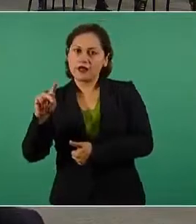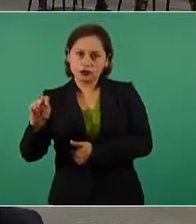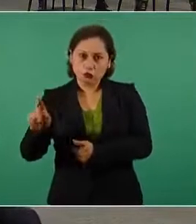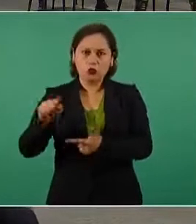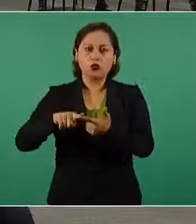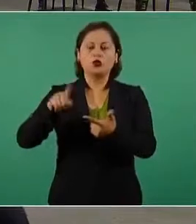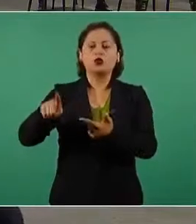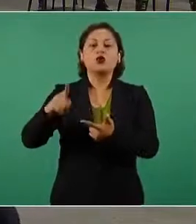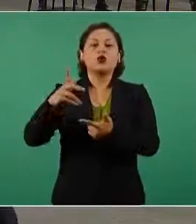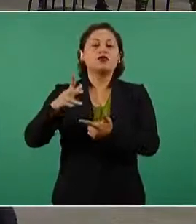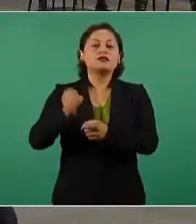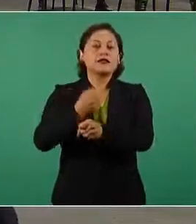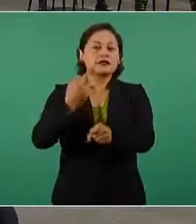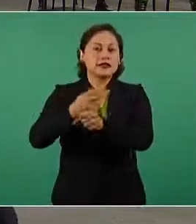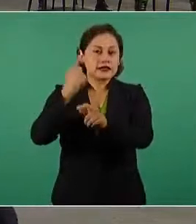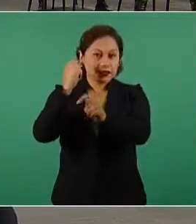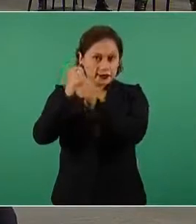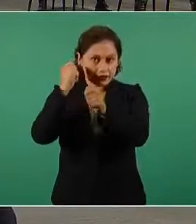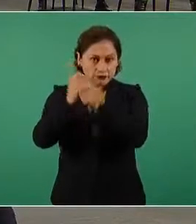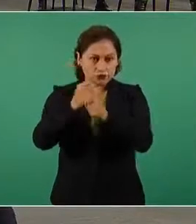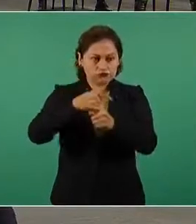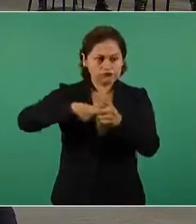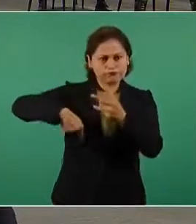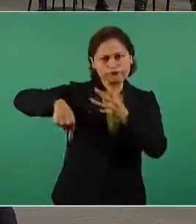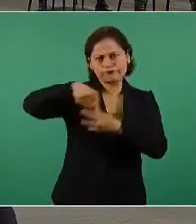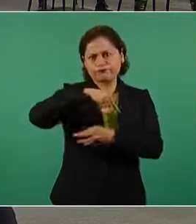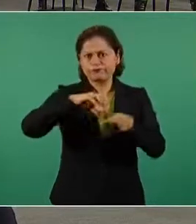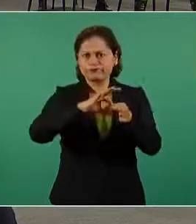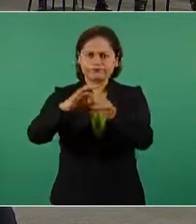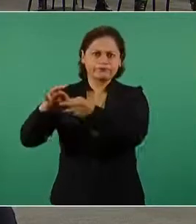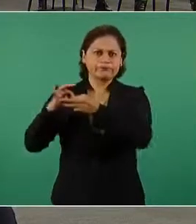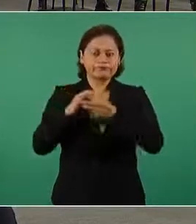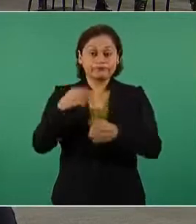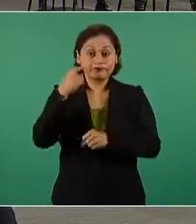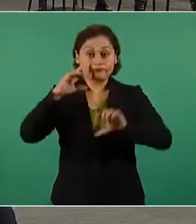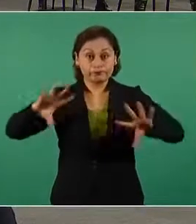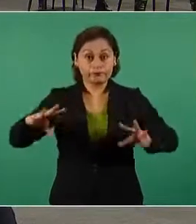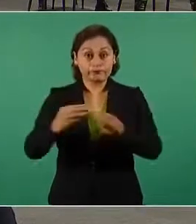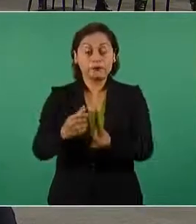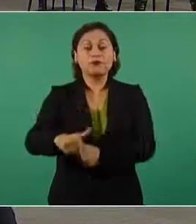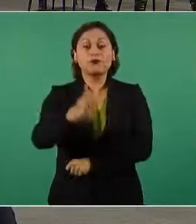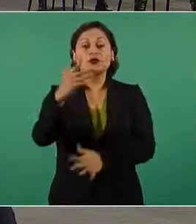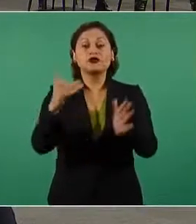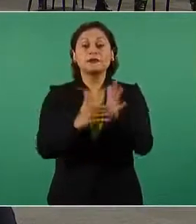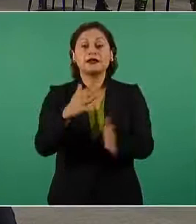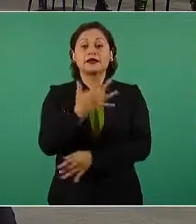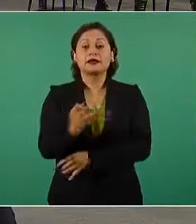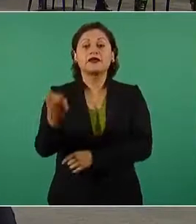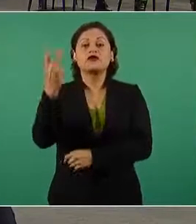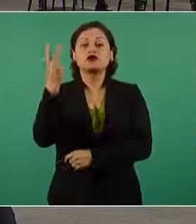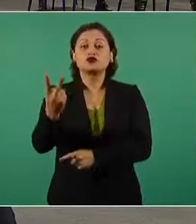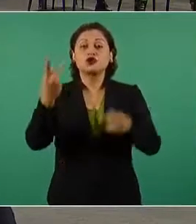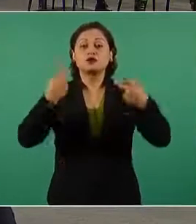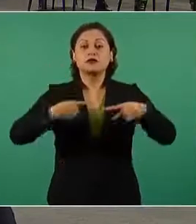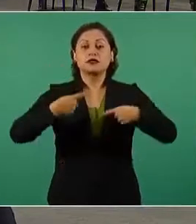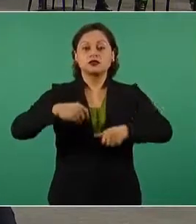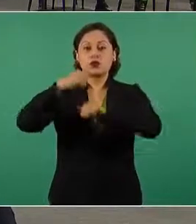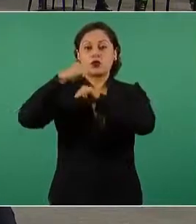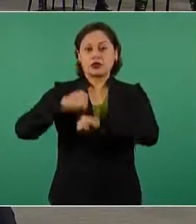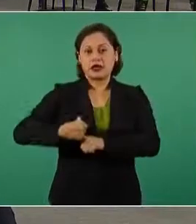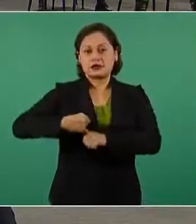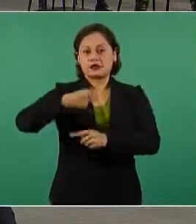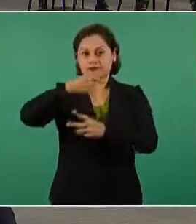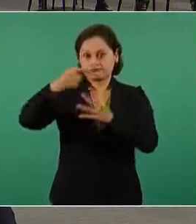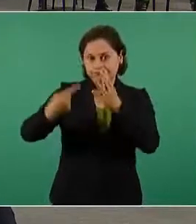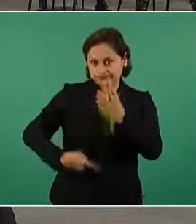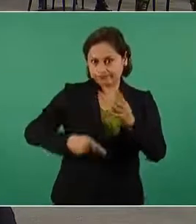Secretaría de Comunicaciones y Transportes. Un total de 12,502 elementos de las 3 órdenes de